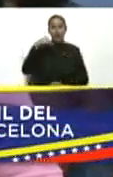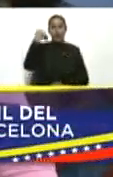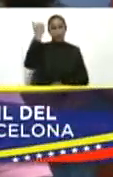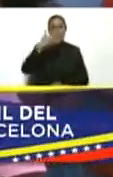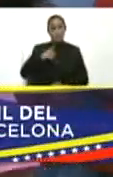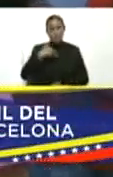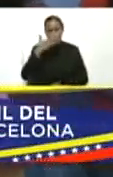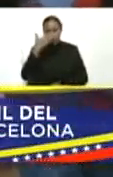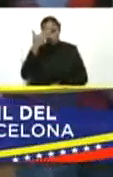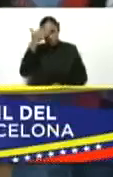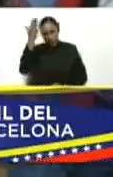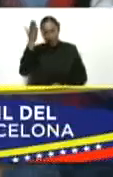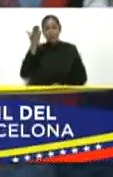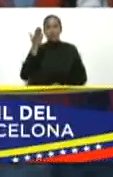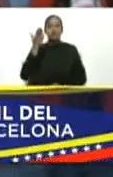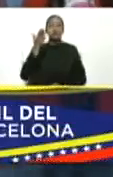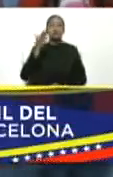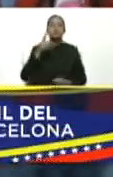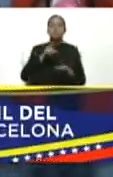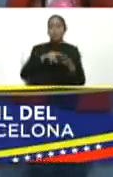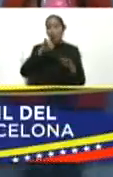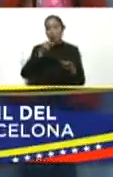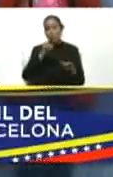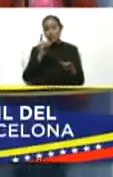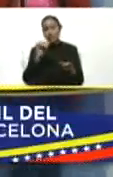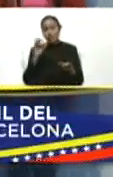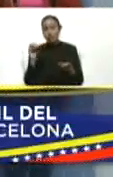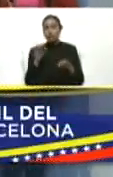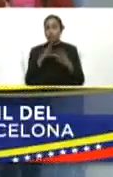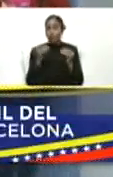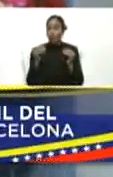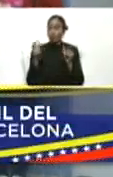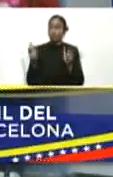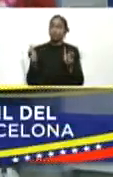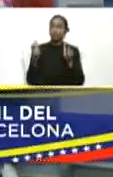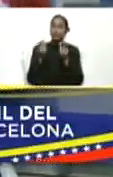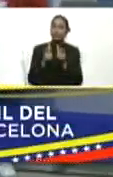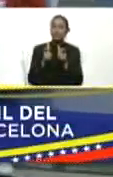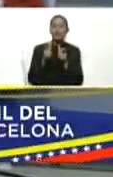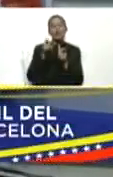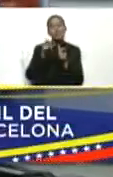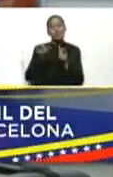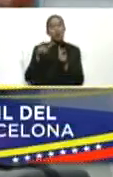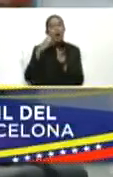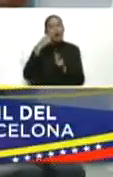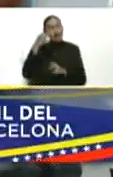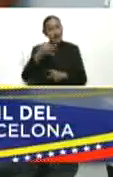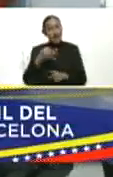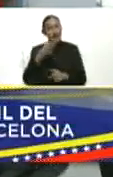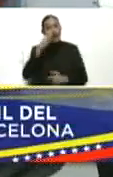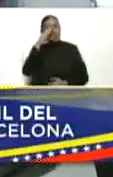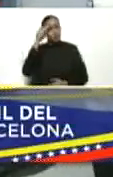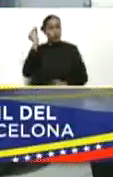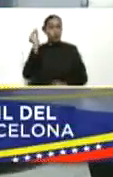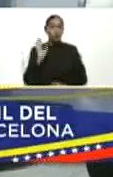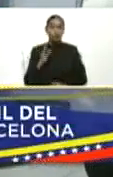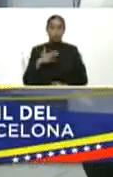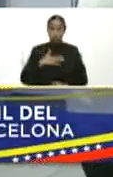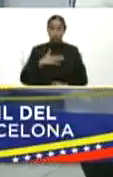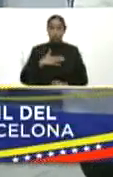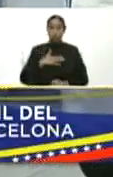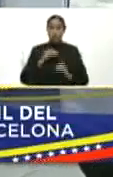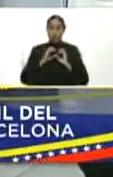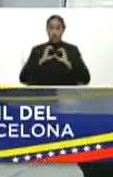judíos, con gente que cree en Dios, pues. Así es. Yo soy cristiano de